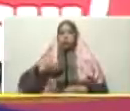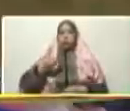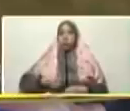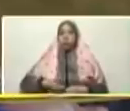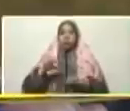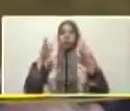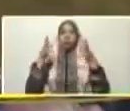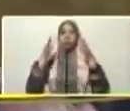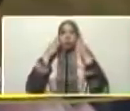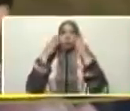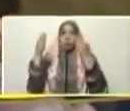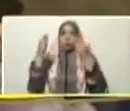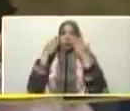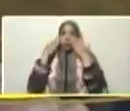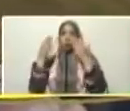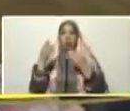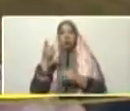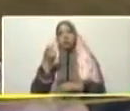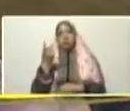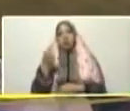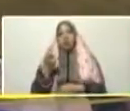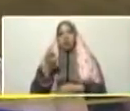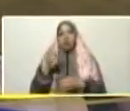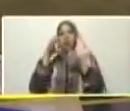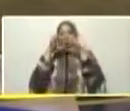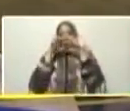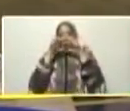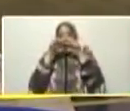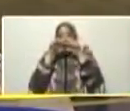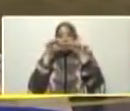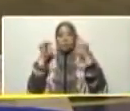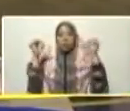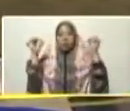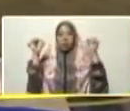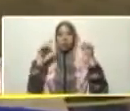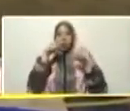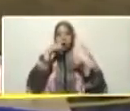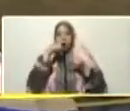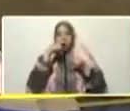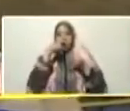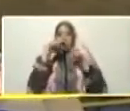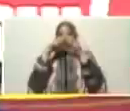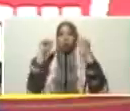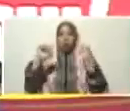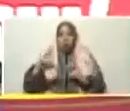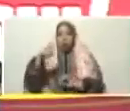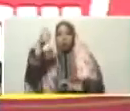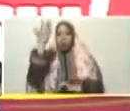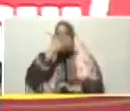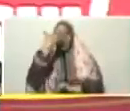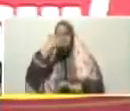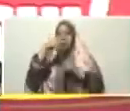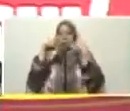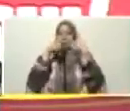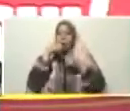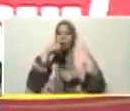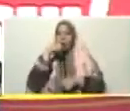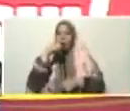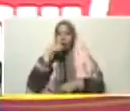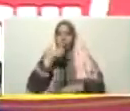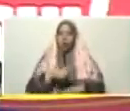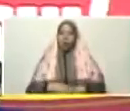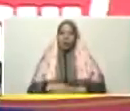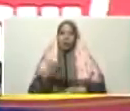no llega super bigote todavía pero estaba aspirando bigote mayor la camarada isis